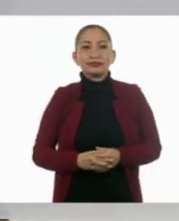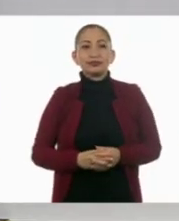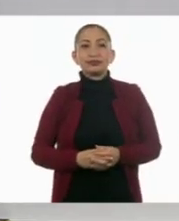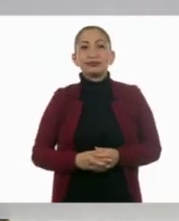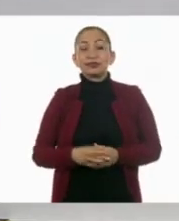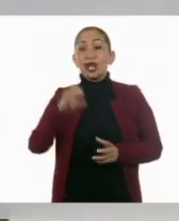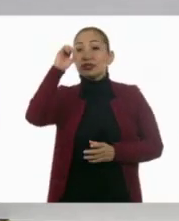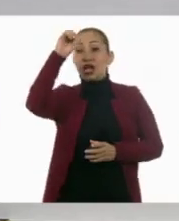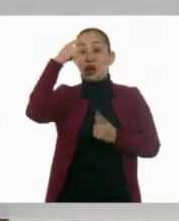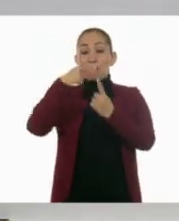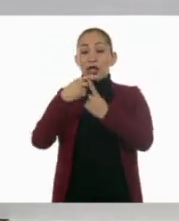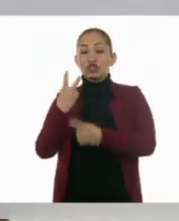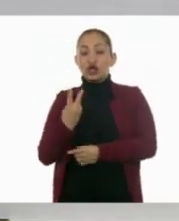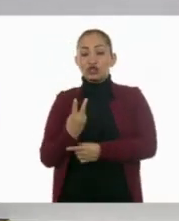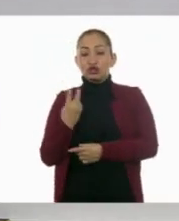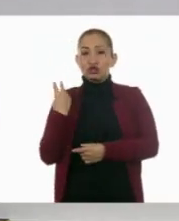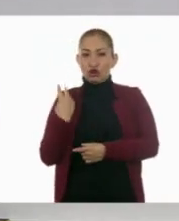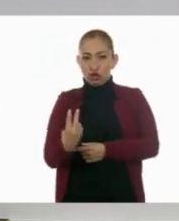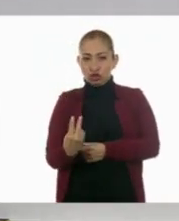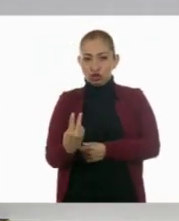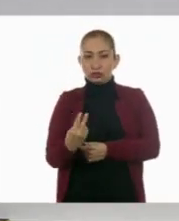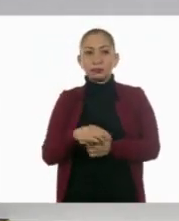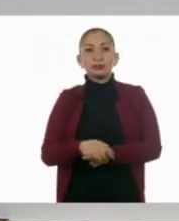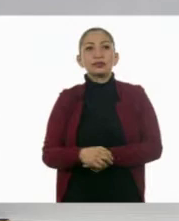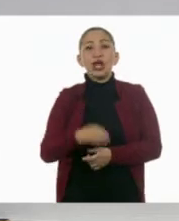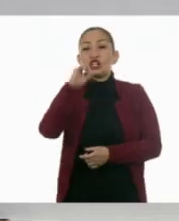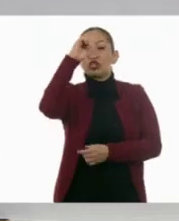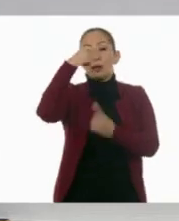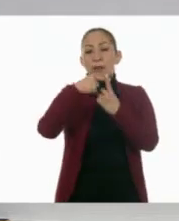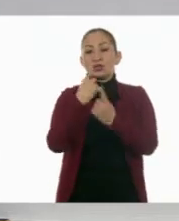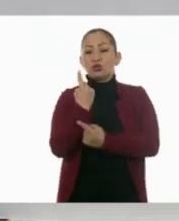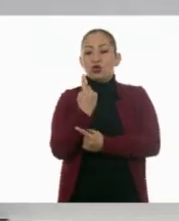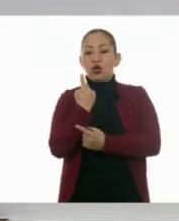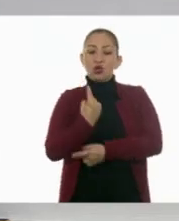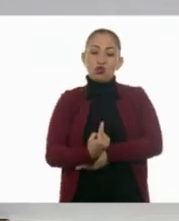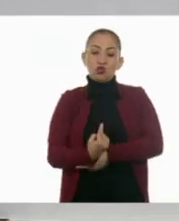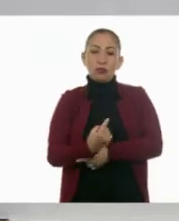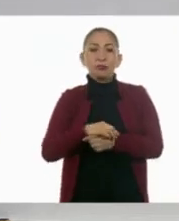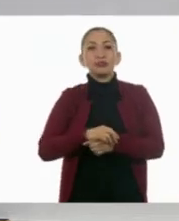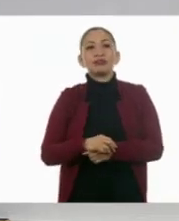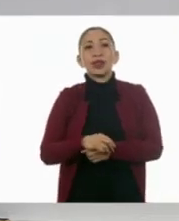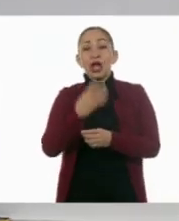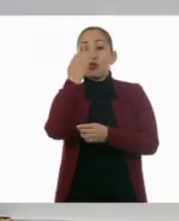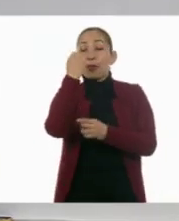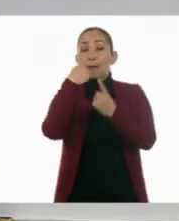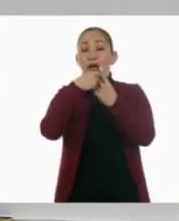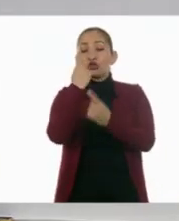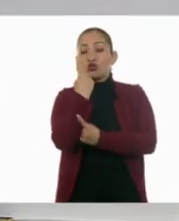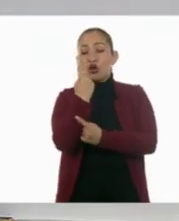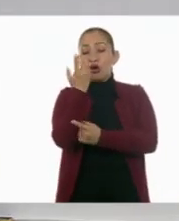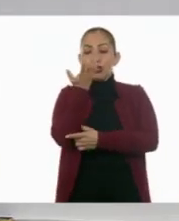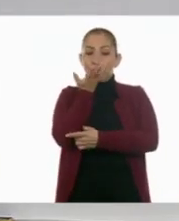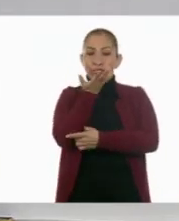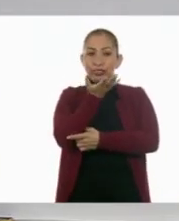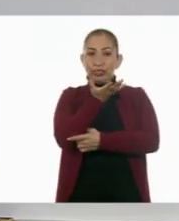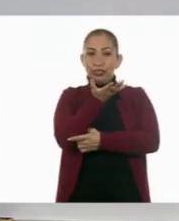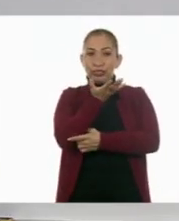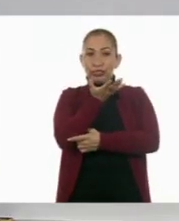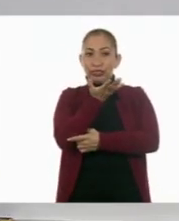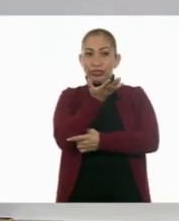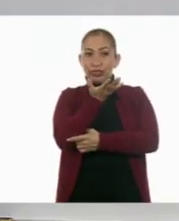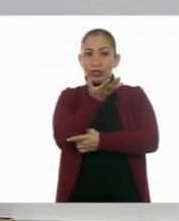sumar 0 más 2. 2. 2. 0 más 1. 1. 1. Y 9 más 1.